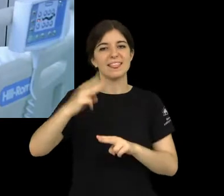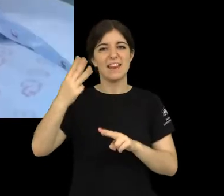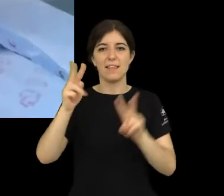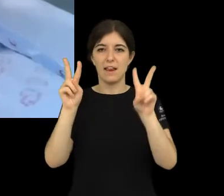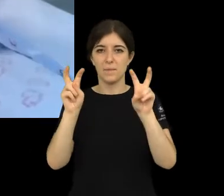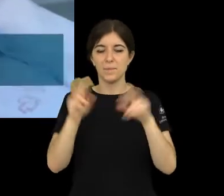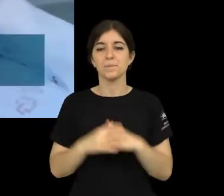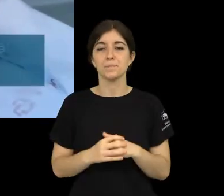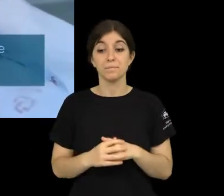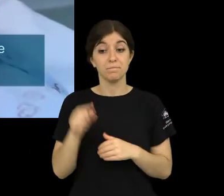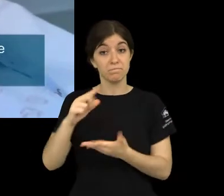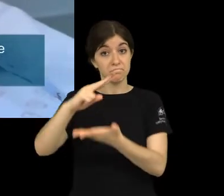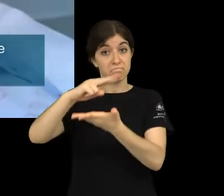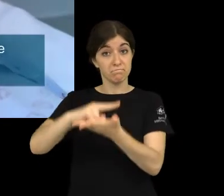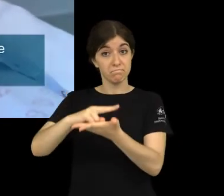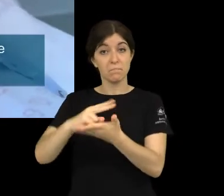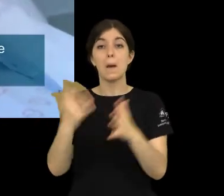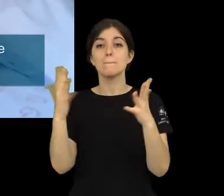Le pondremos las manos encima.